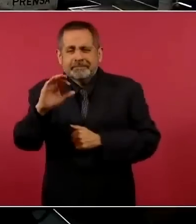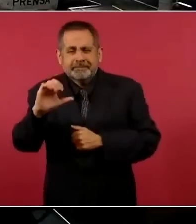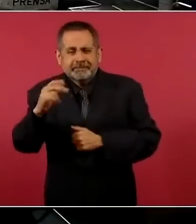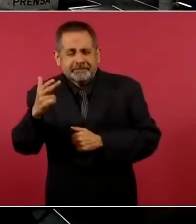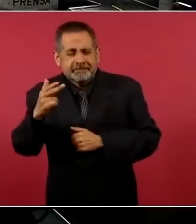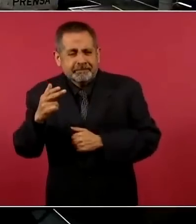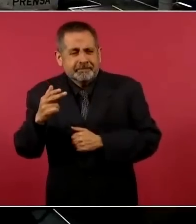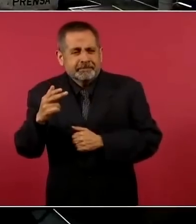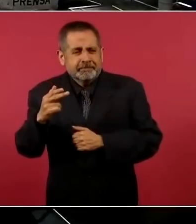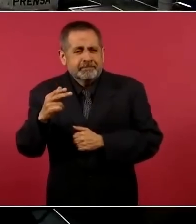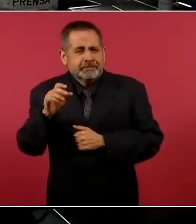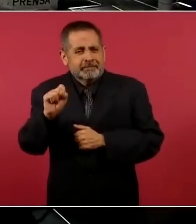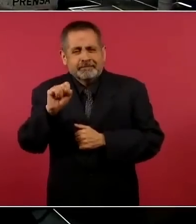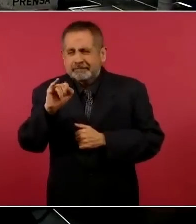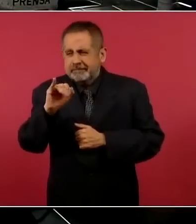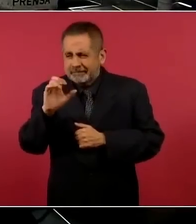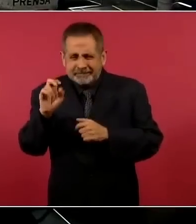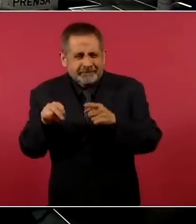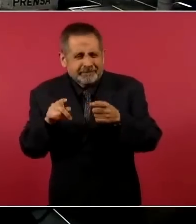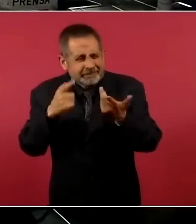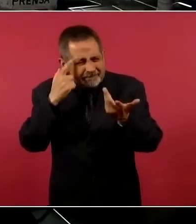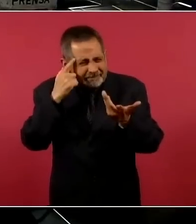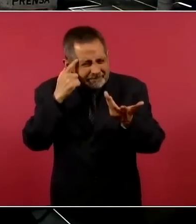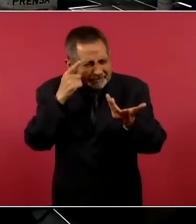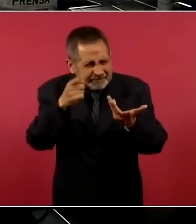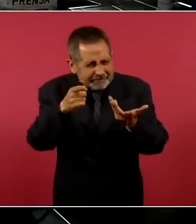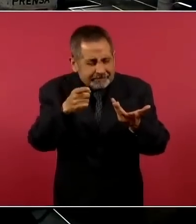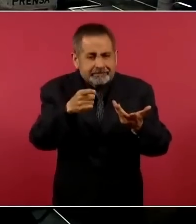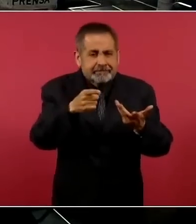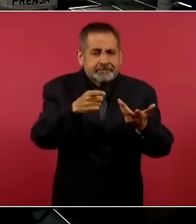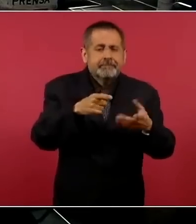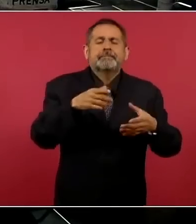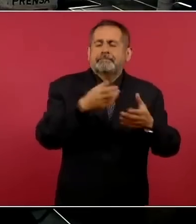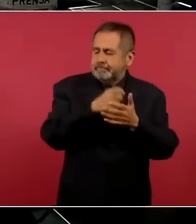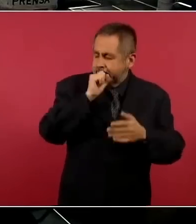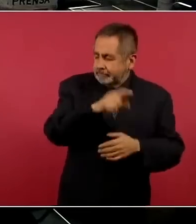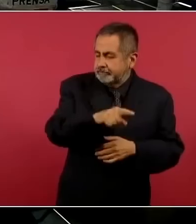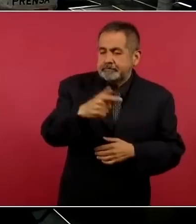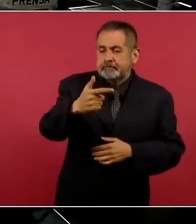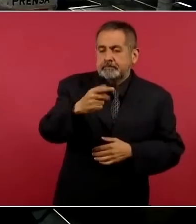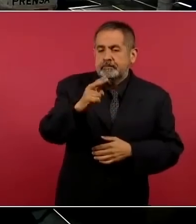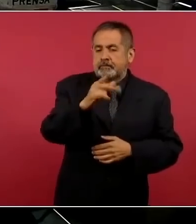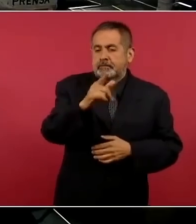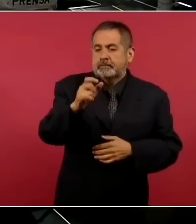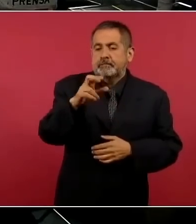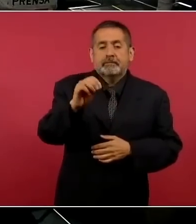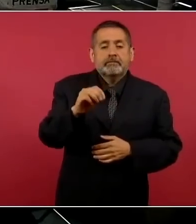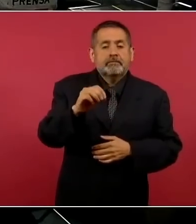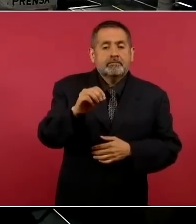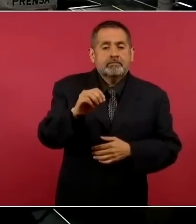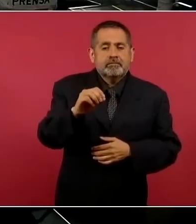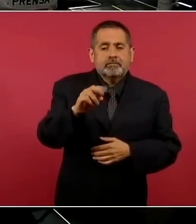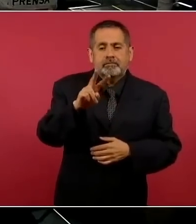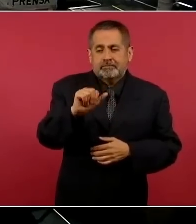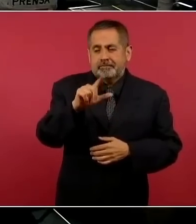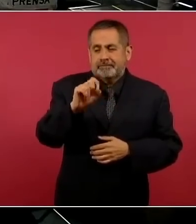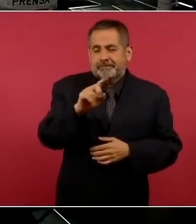Entonces hacían, fíjense, Guillermo Valdés, no sé si Liévano o Guillermo